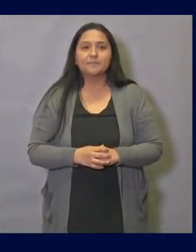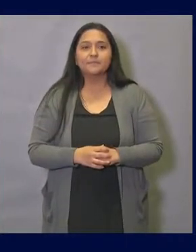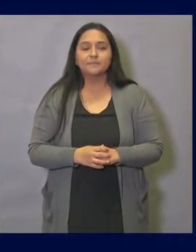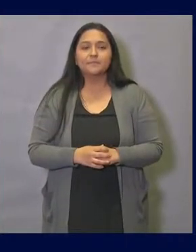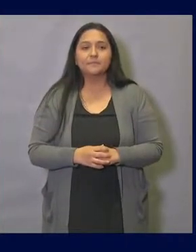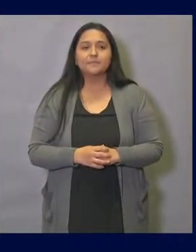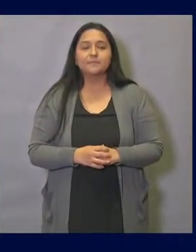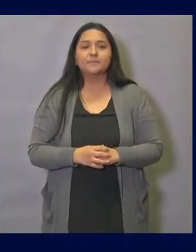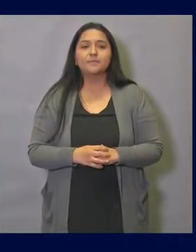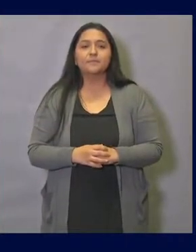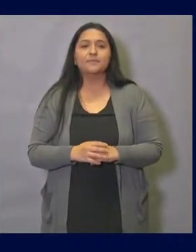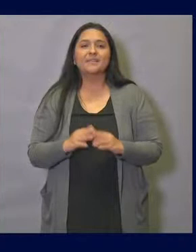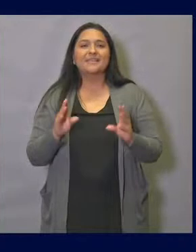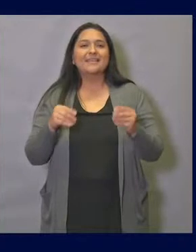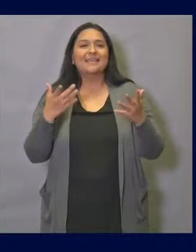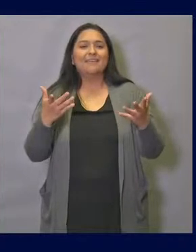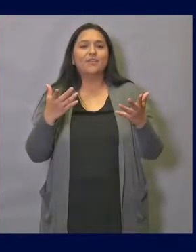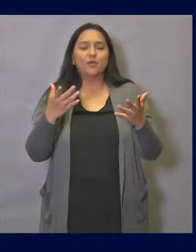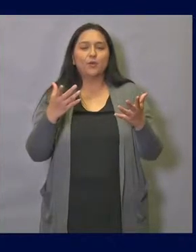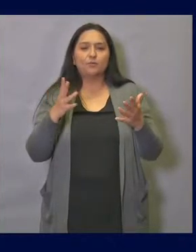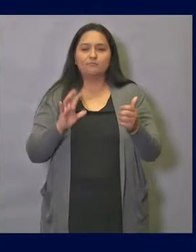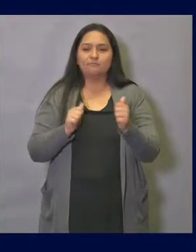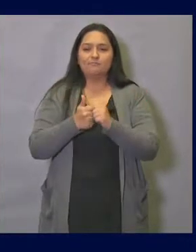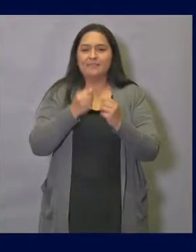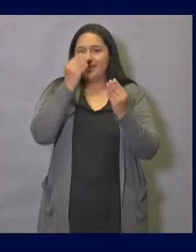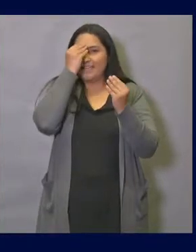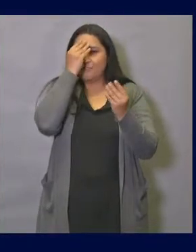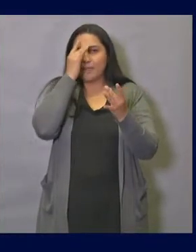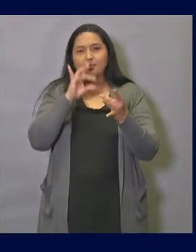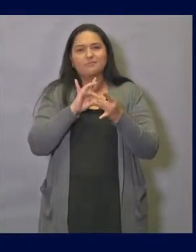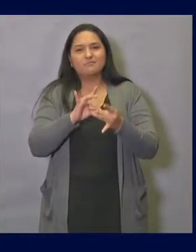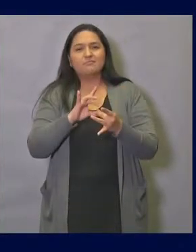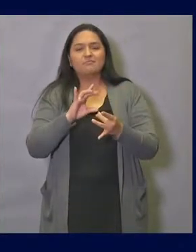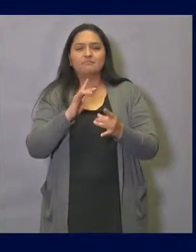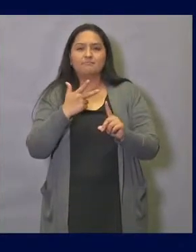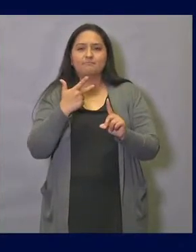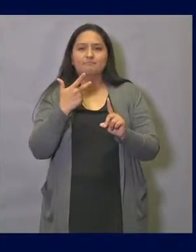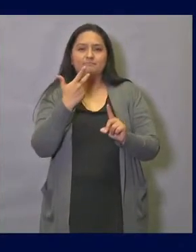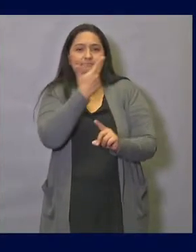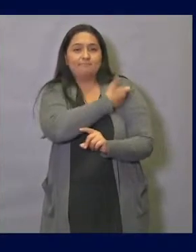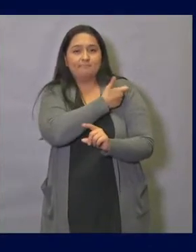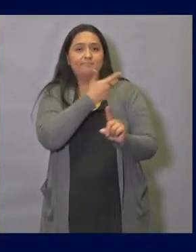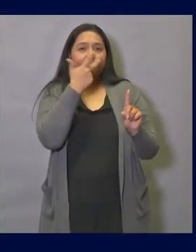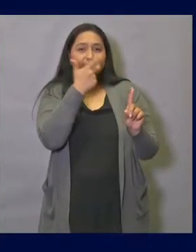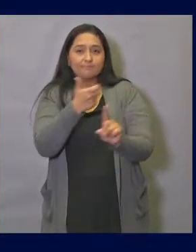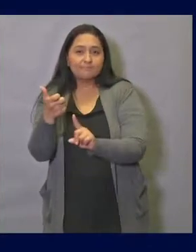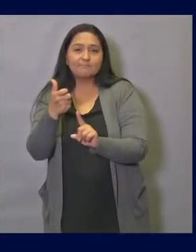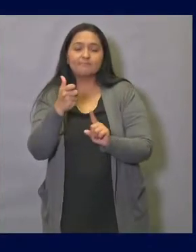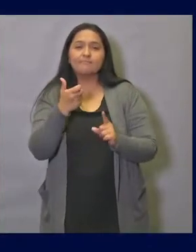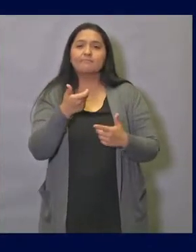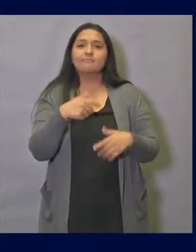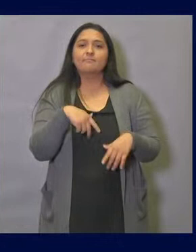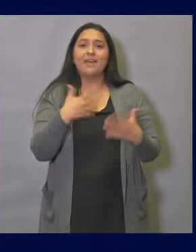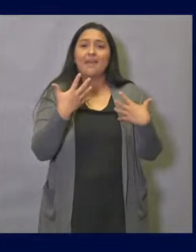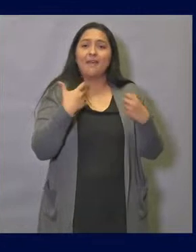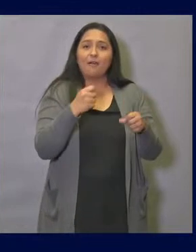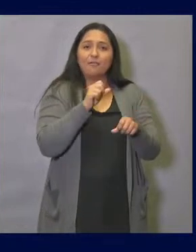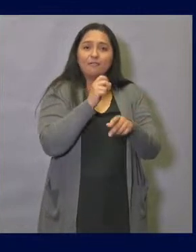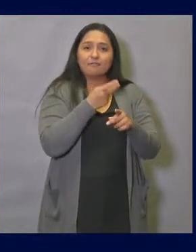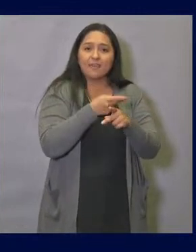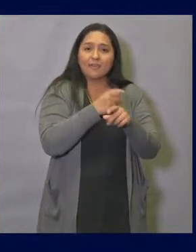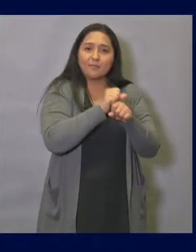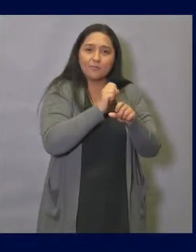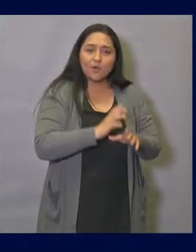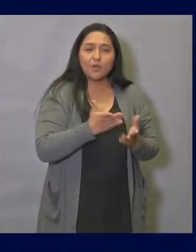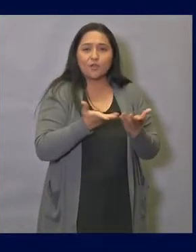Para actualizarlos sobre nuestros esfuerzos generales para vacunar a los residentes y trabajadores en el condado de Los Ángeles,